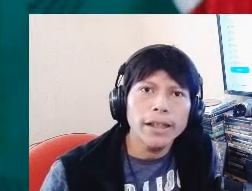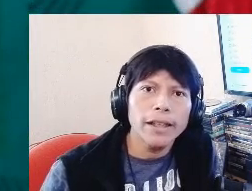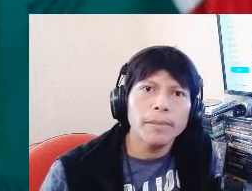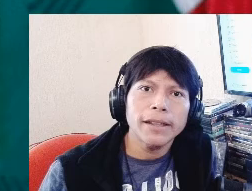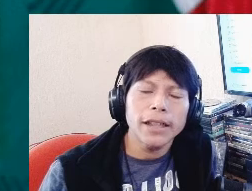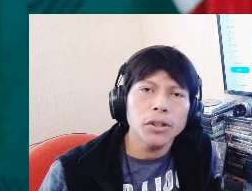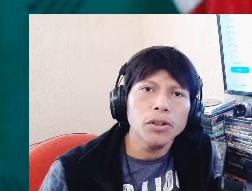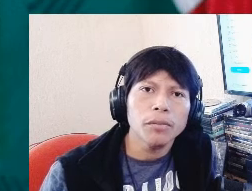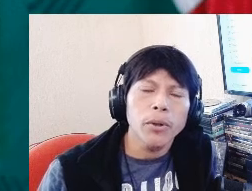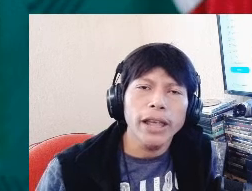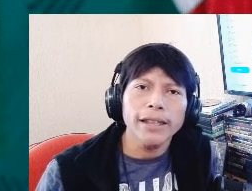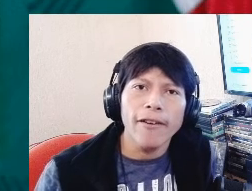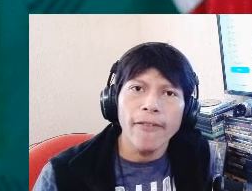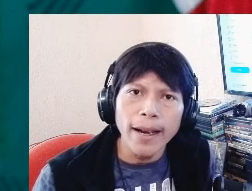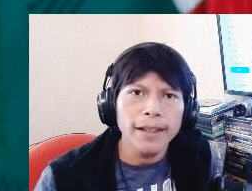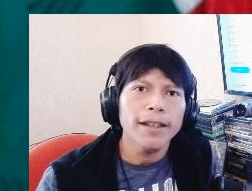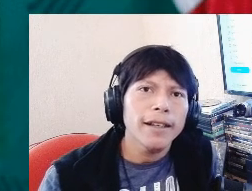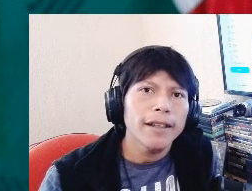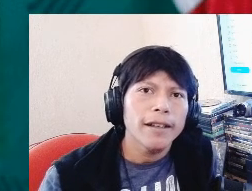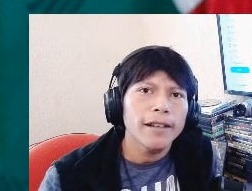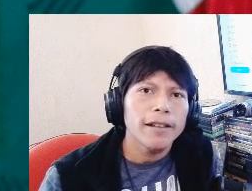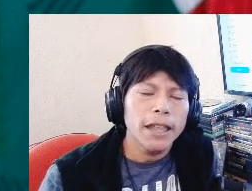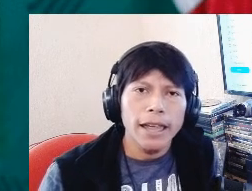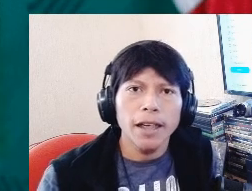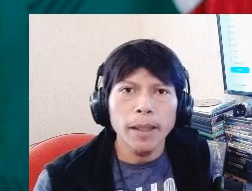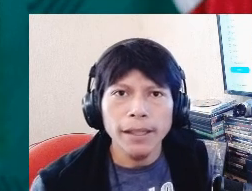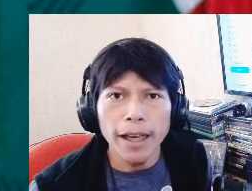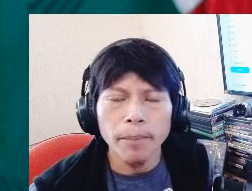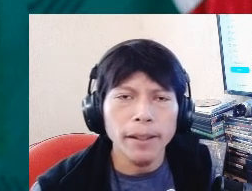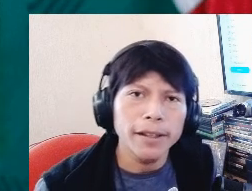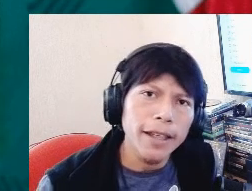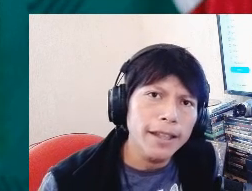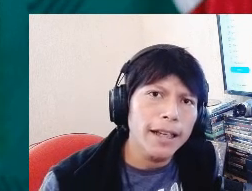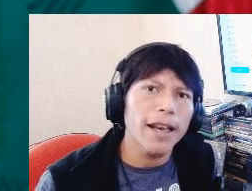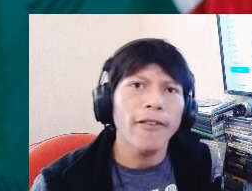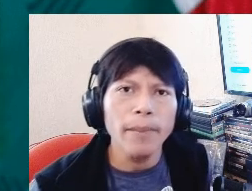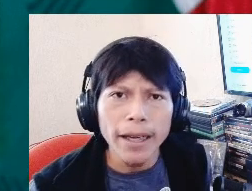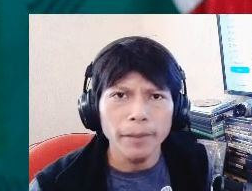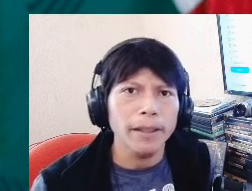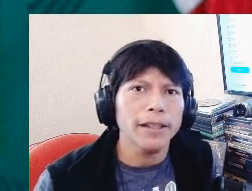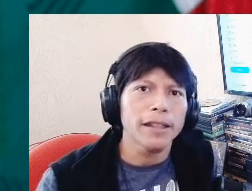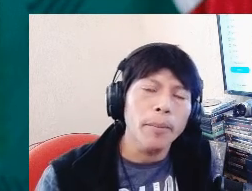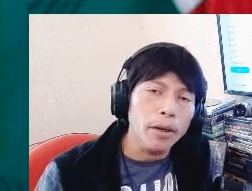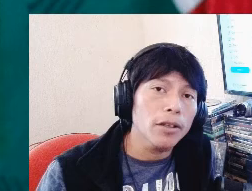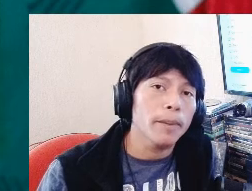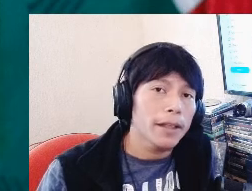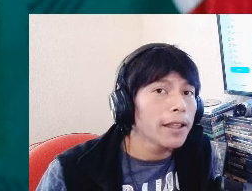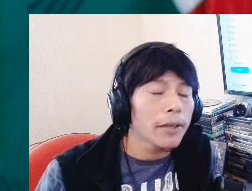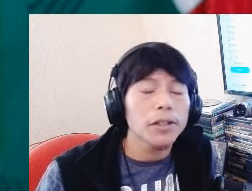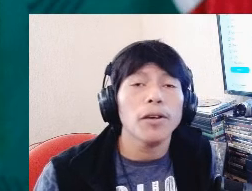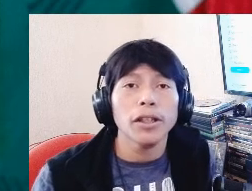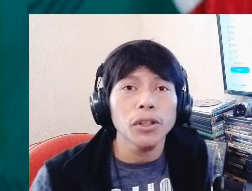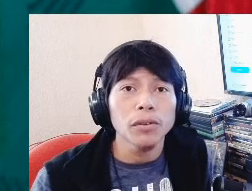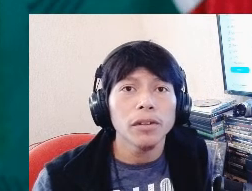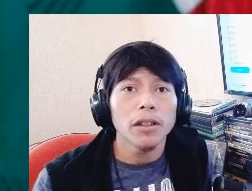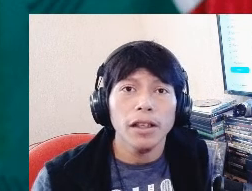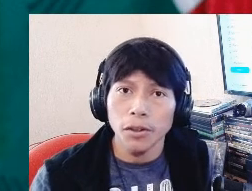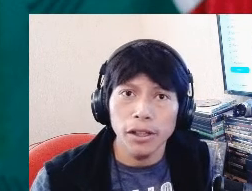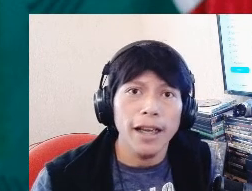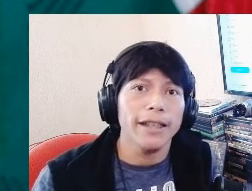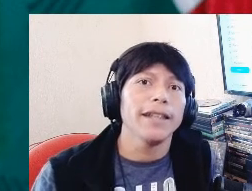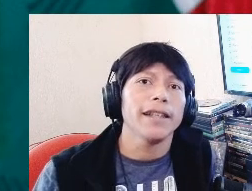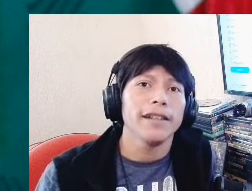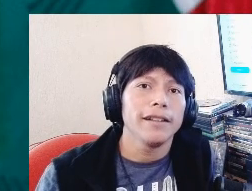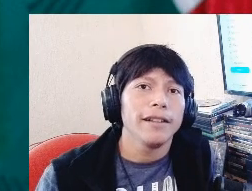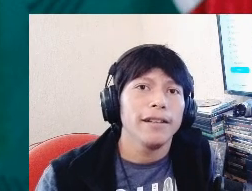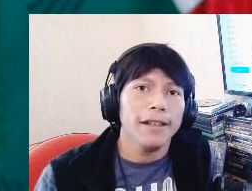O sea, ¿cuál es la investigación? ¿Por qué ese afán de querer manchar al presidente, a la familia del presidente? Por eso el presidente a veces lo ha dicho, esto